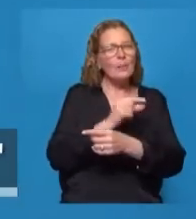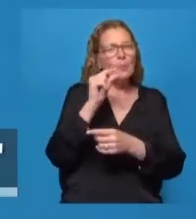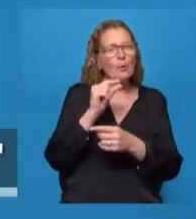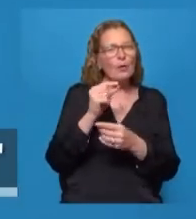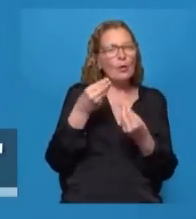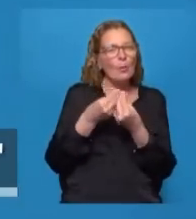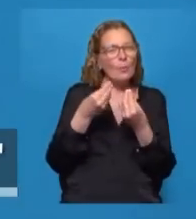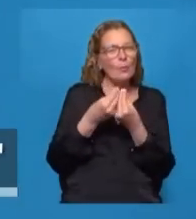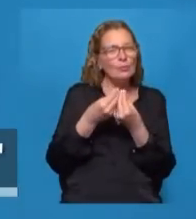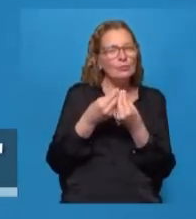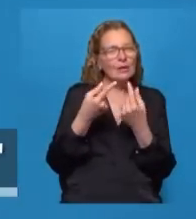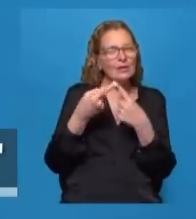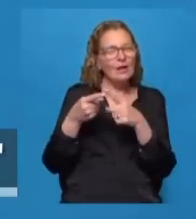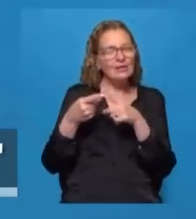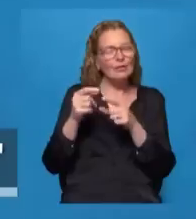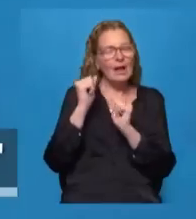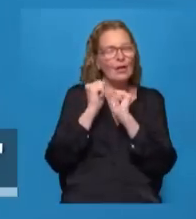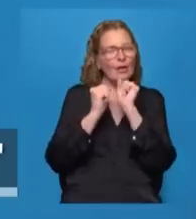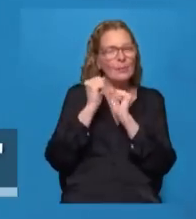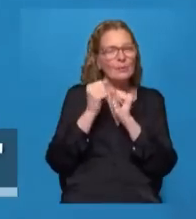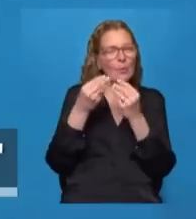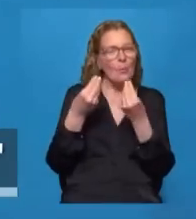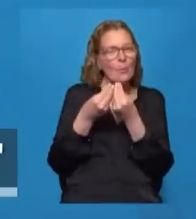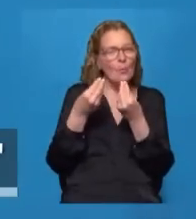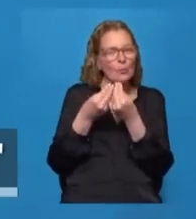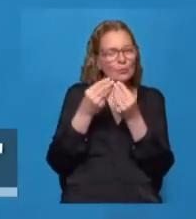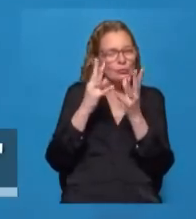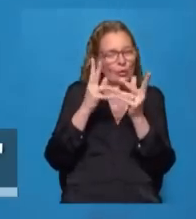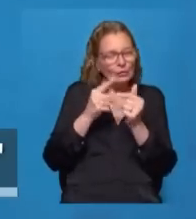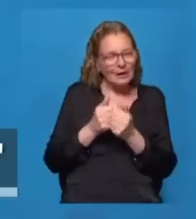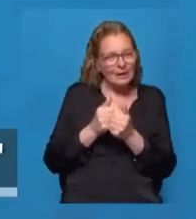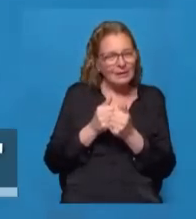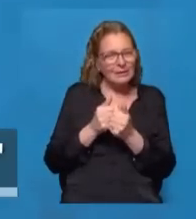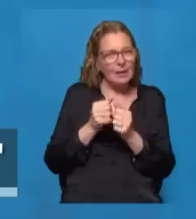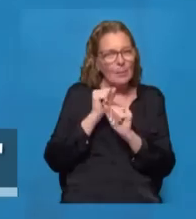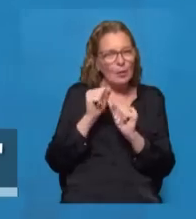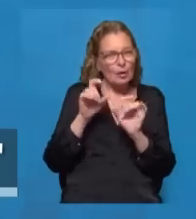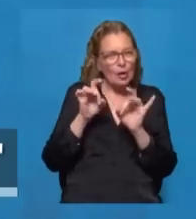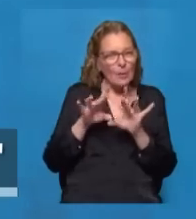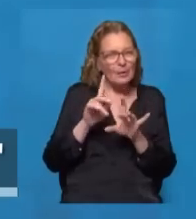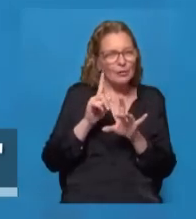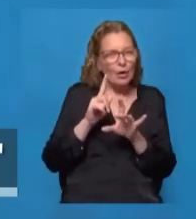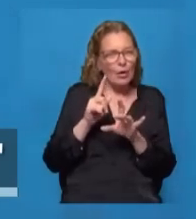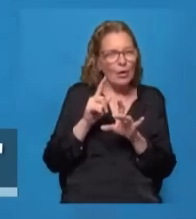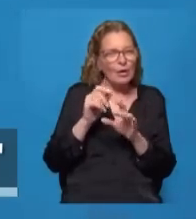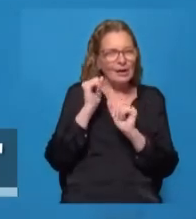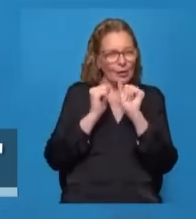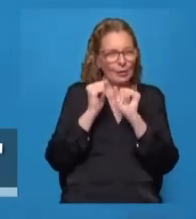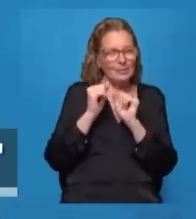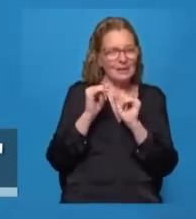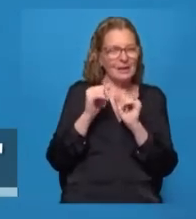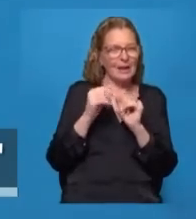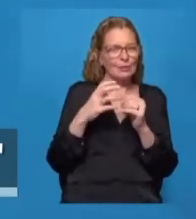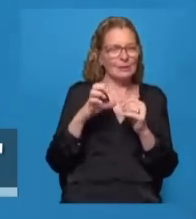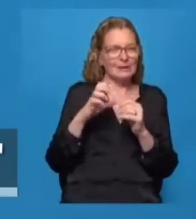tien muchos recursos económicos pero los muchos cuando se organizan Cuando ponen en común no solo sus recursos económicos sino su